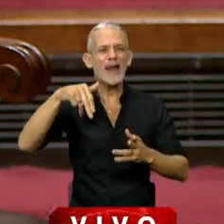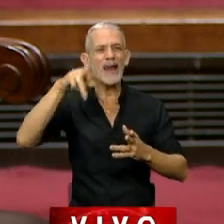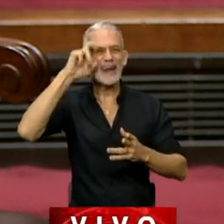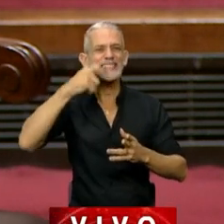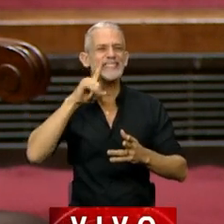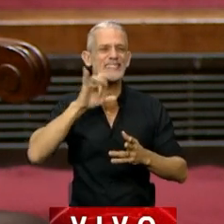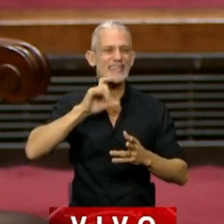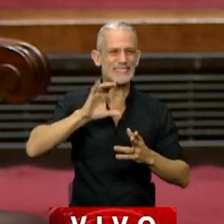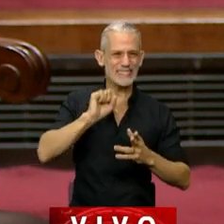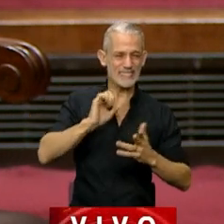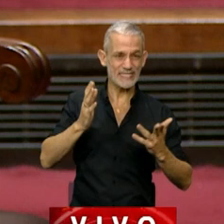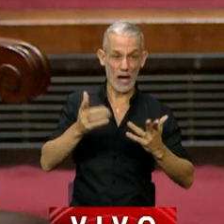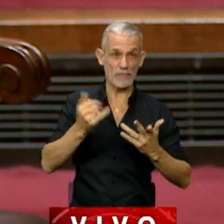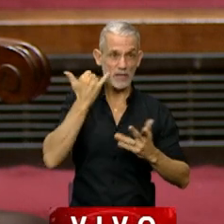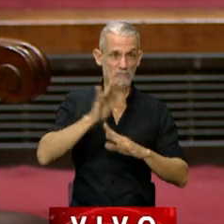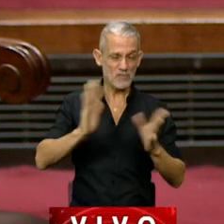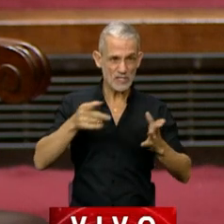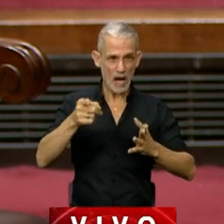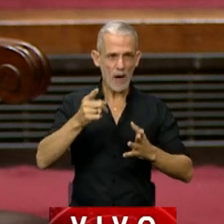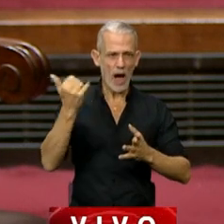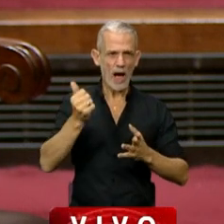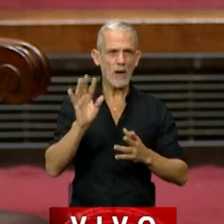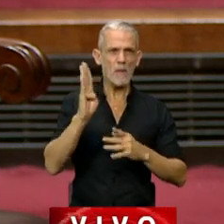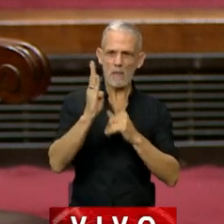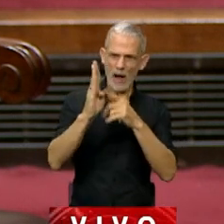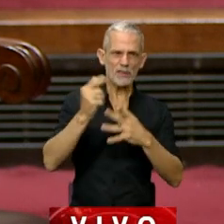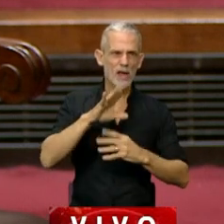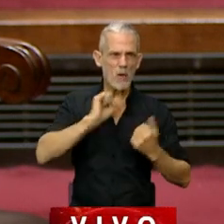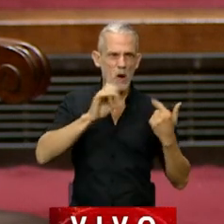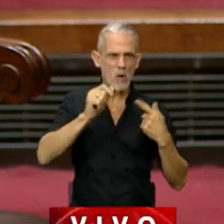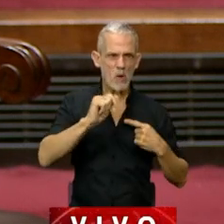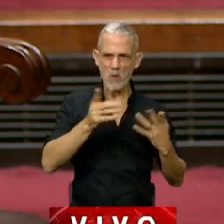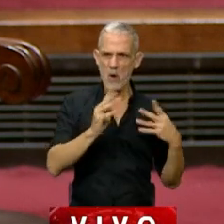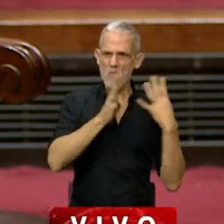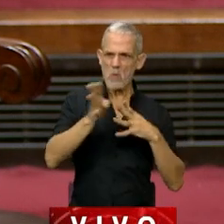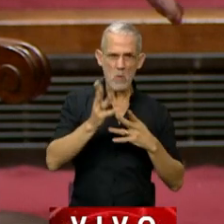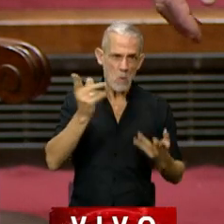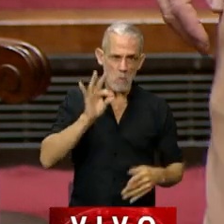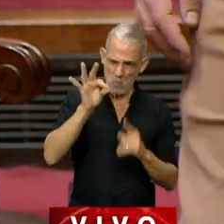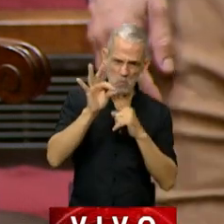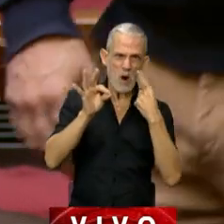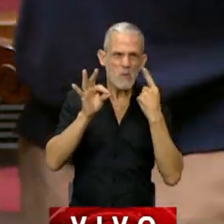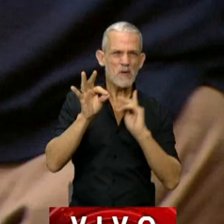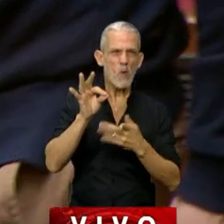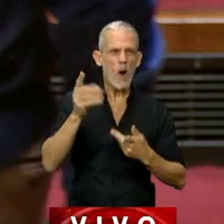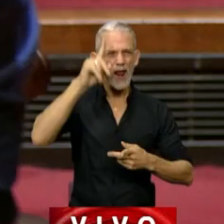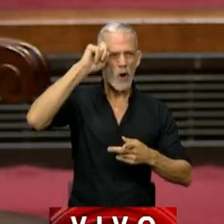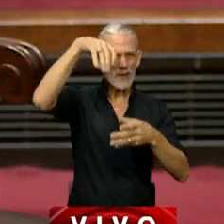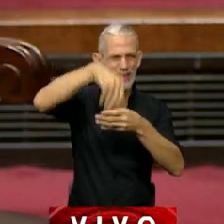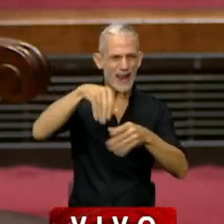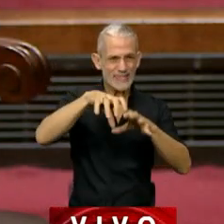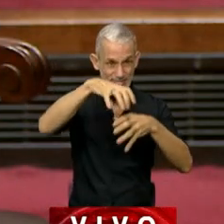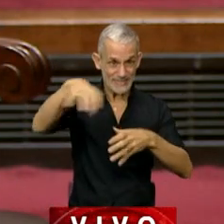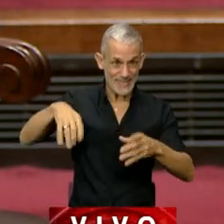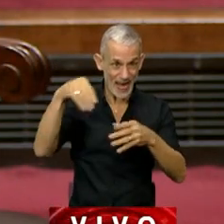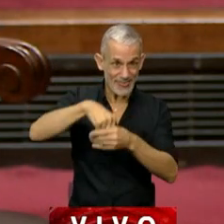en muchas situaciones, en donde además nacen siendo infecciones adentro de los hospitales, en los lugares de cuidados de la